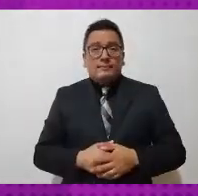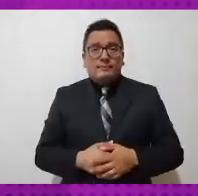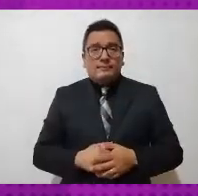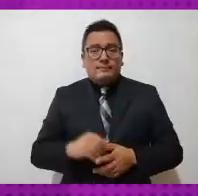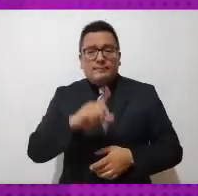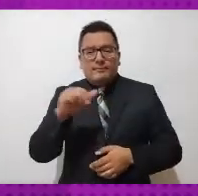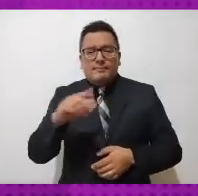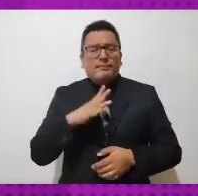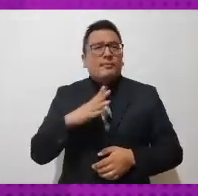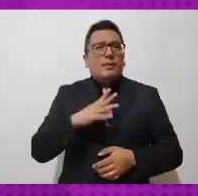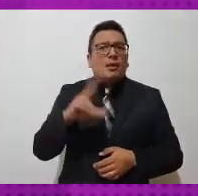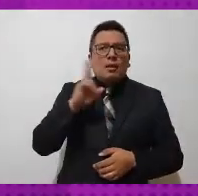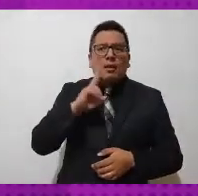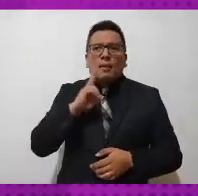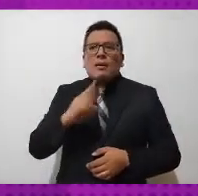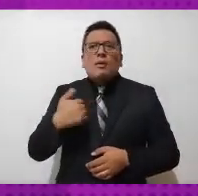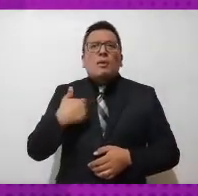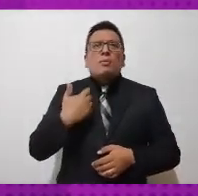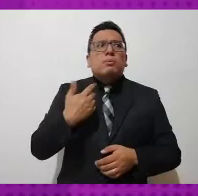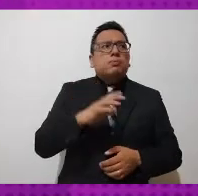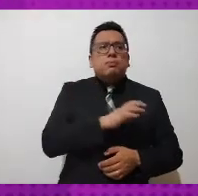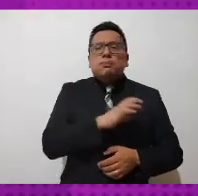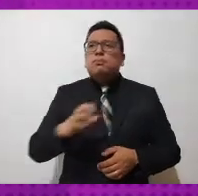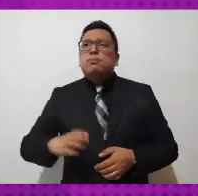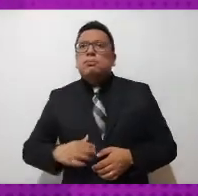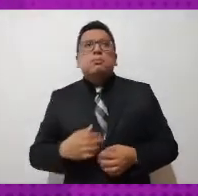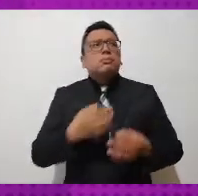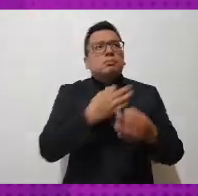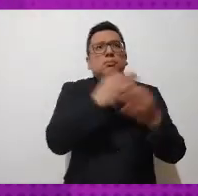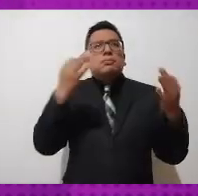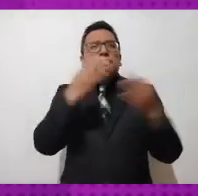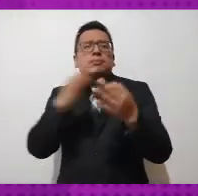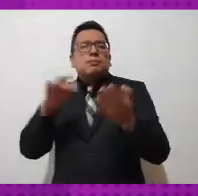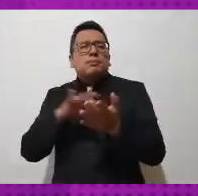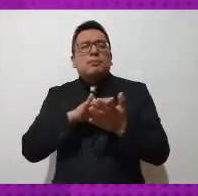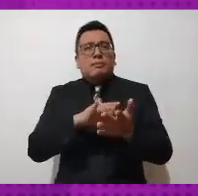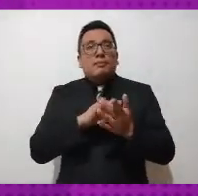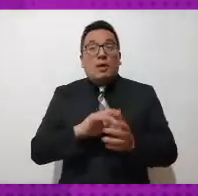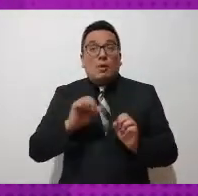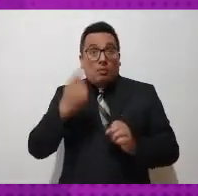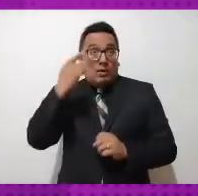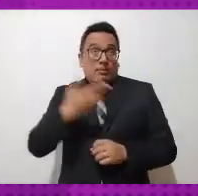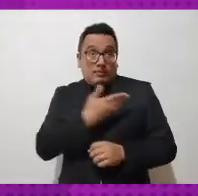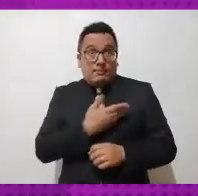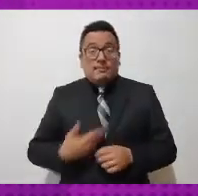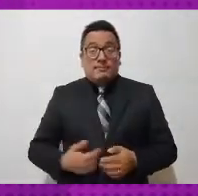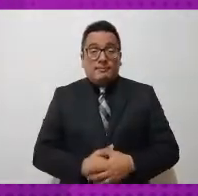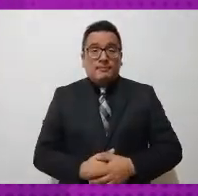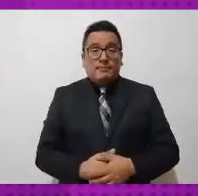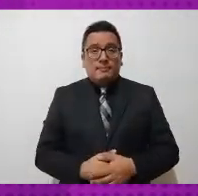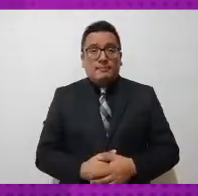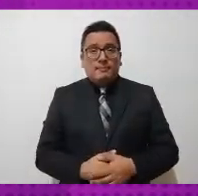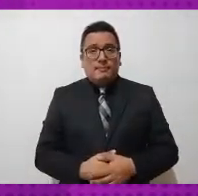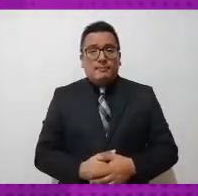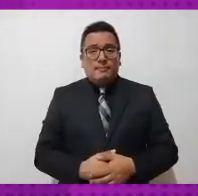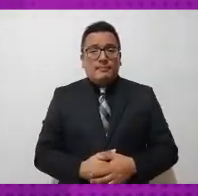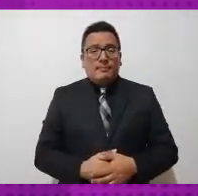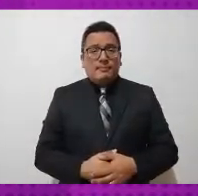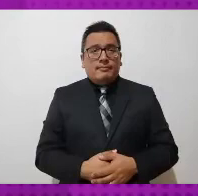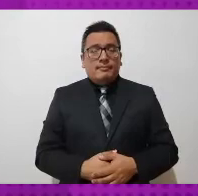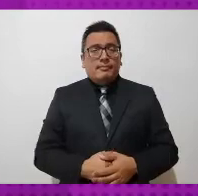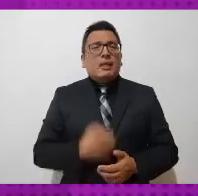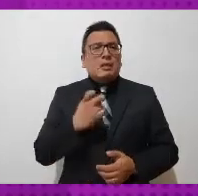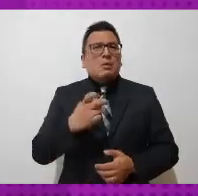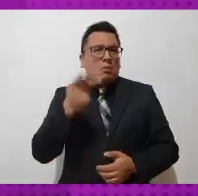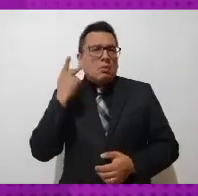espacios dentro de las campañas de candidatos a presidentes municipales, a gobernadores y a la presidencia del país. Entonces, bueno, el centro del país ha